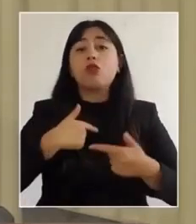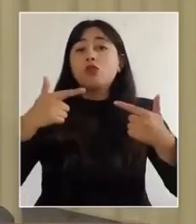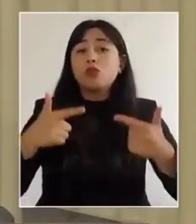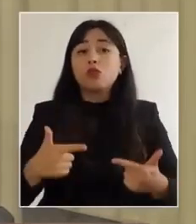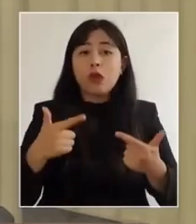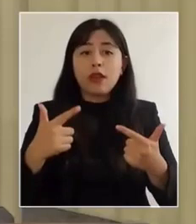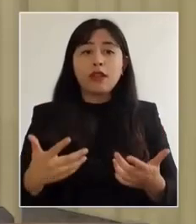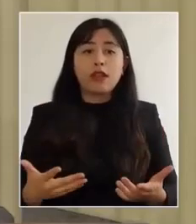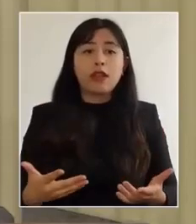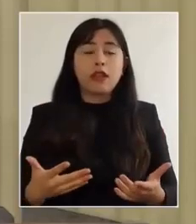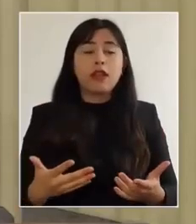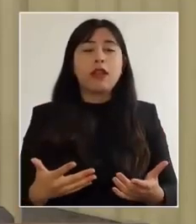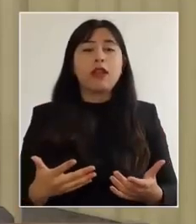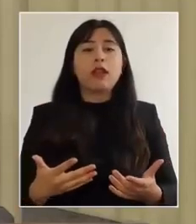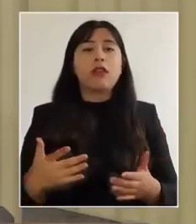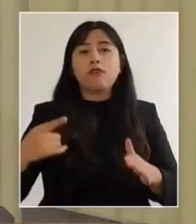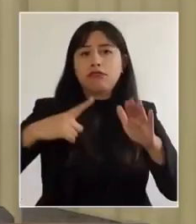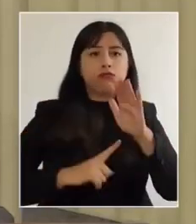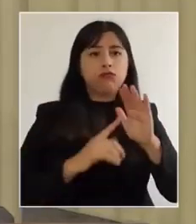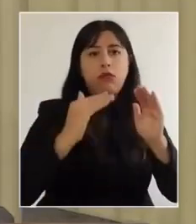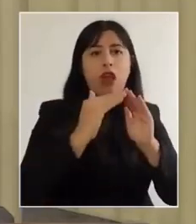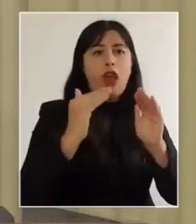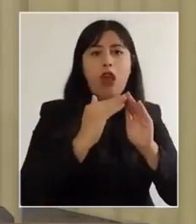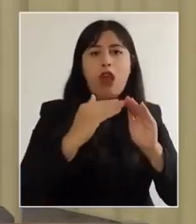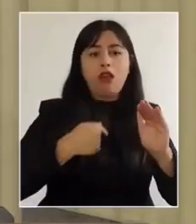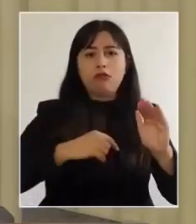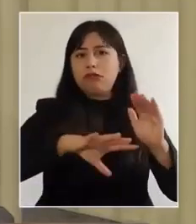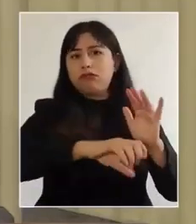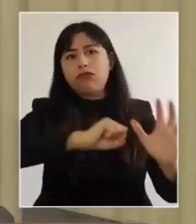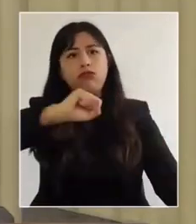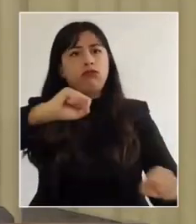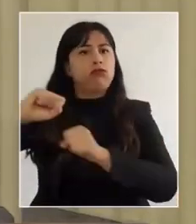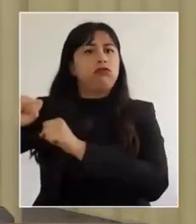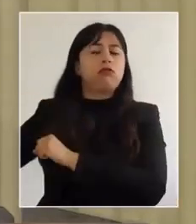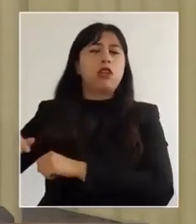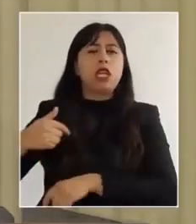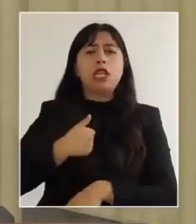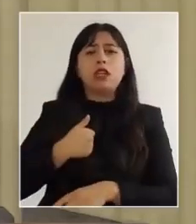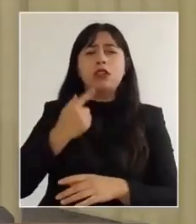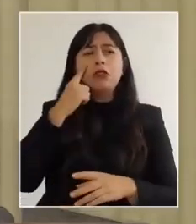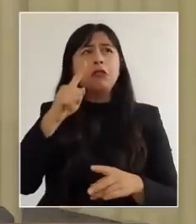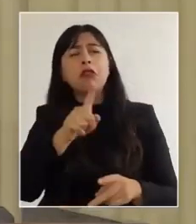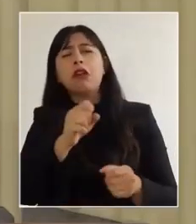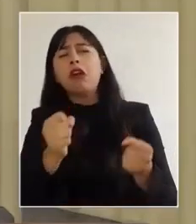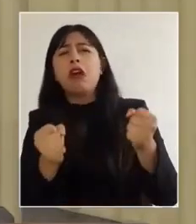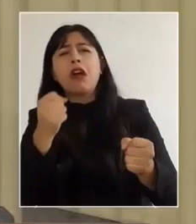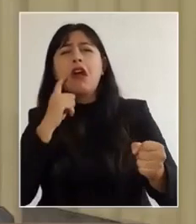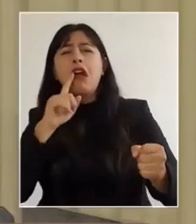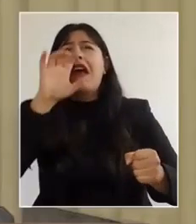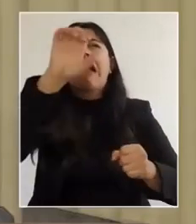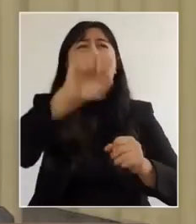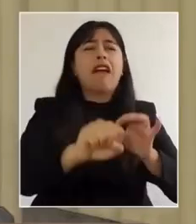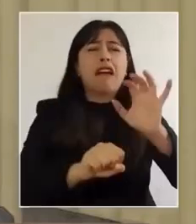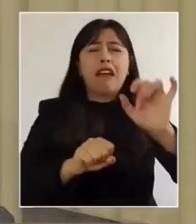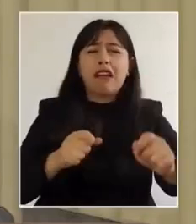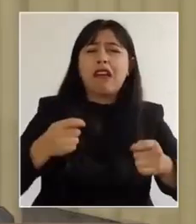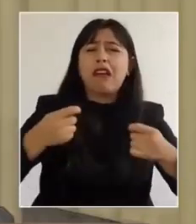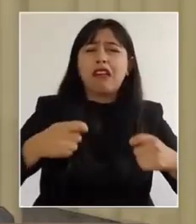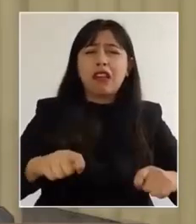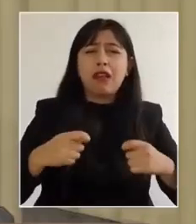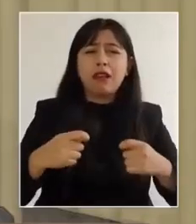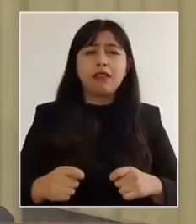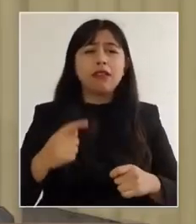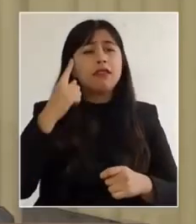asaltaron mi casa lo sacaron de la de la casa Salí detrás de los vehículos para tratar de ilusoriamente